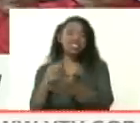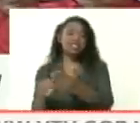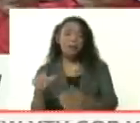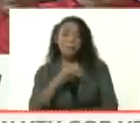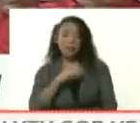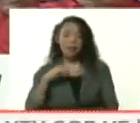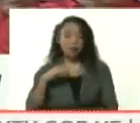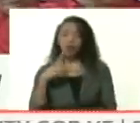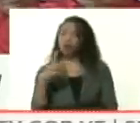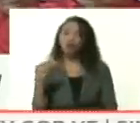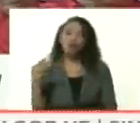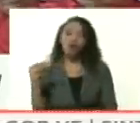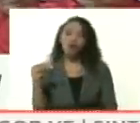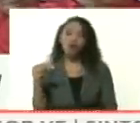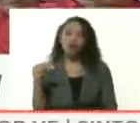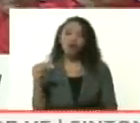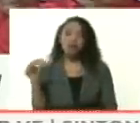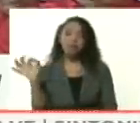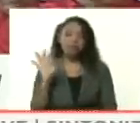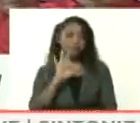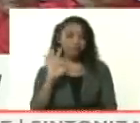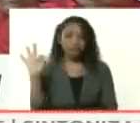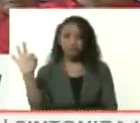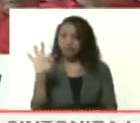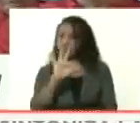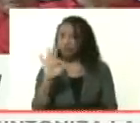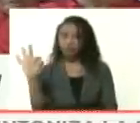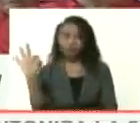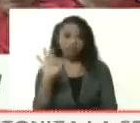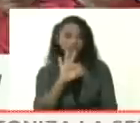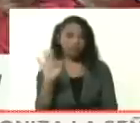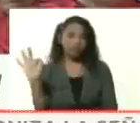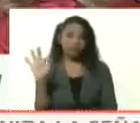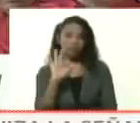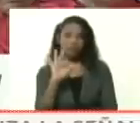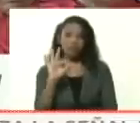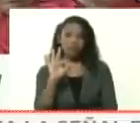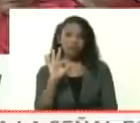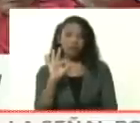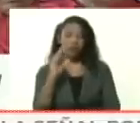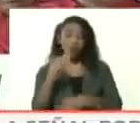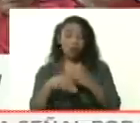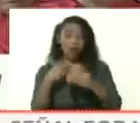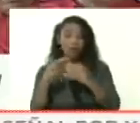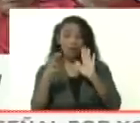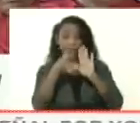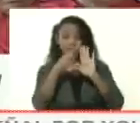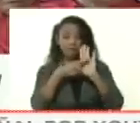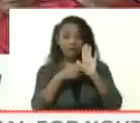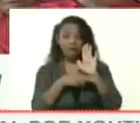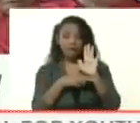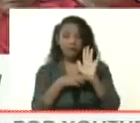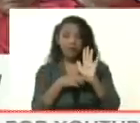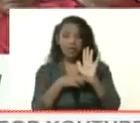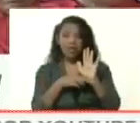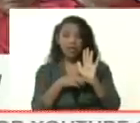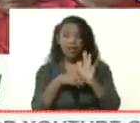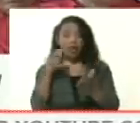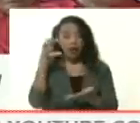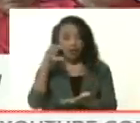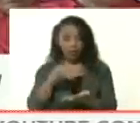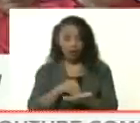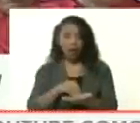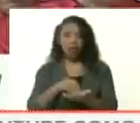niega, para nada, para nada. Lo que ocurre es que las reglas de juego las pone el Estado, como debe ser,